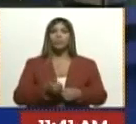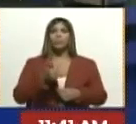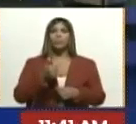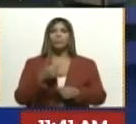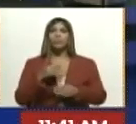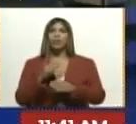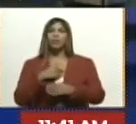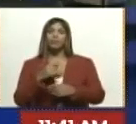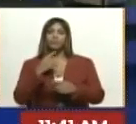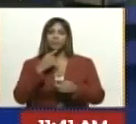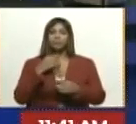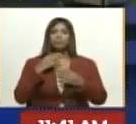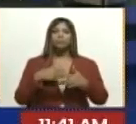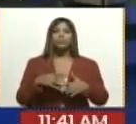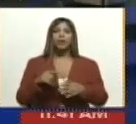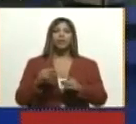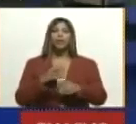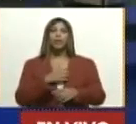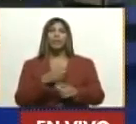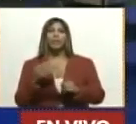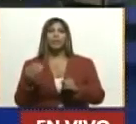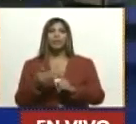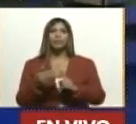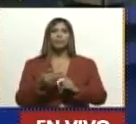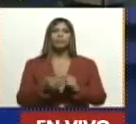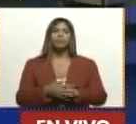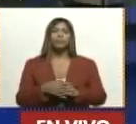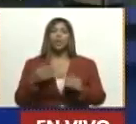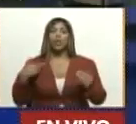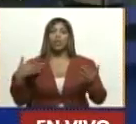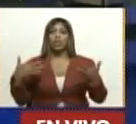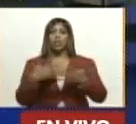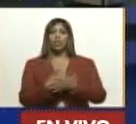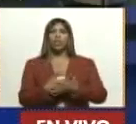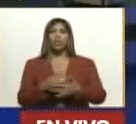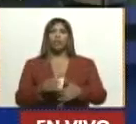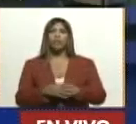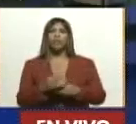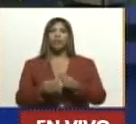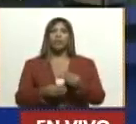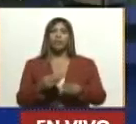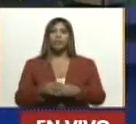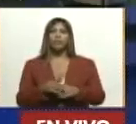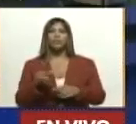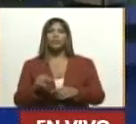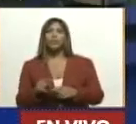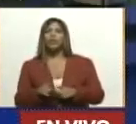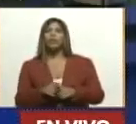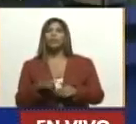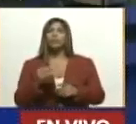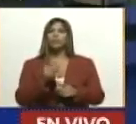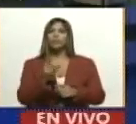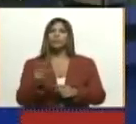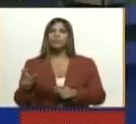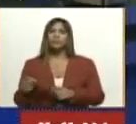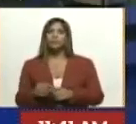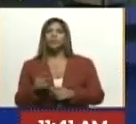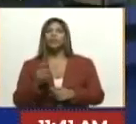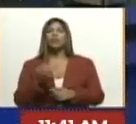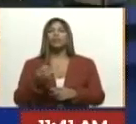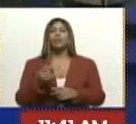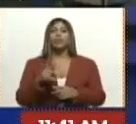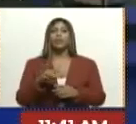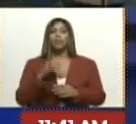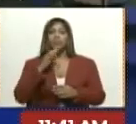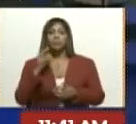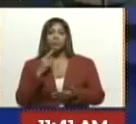ha perdido en esta novela del Laufer. Su confusión, así como la situación de muchos, es completamente